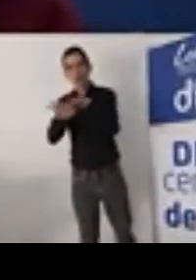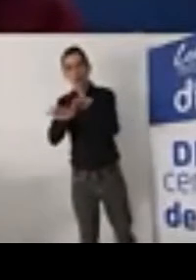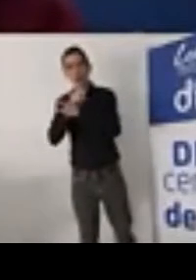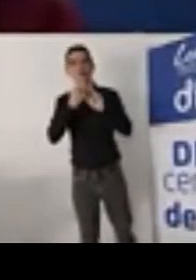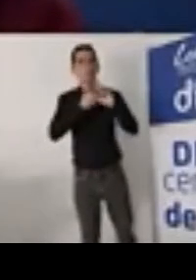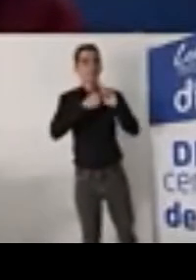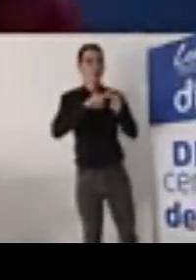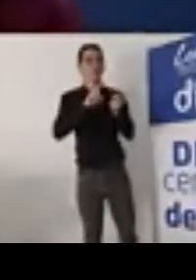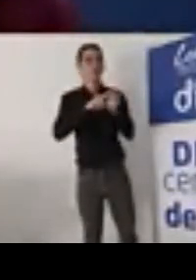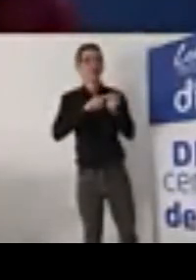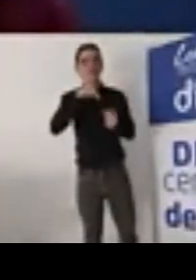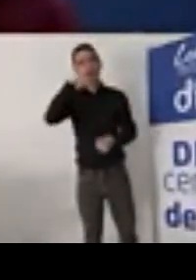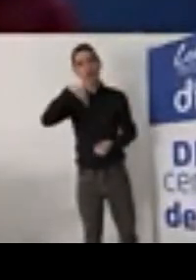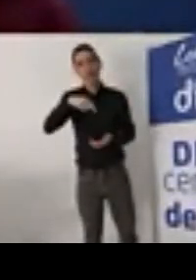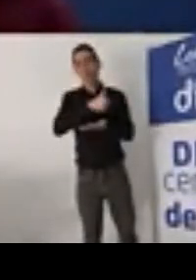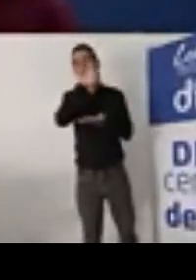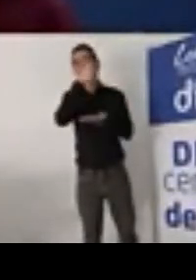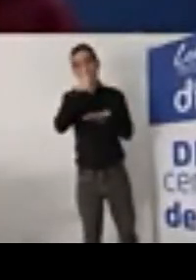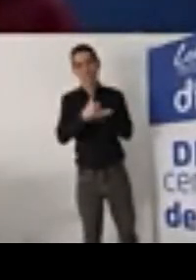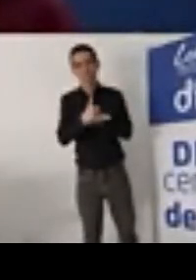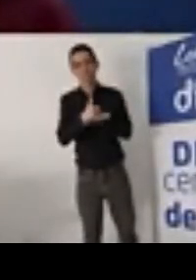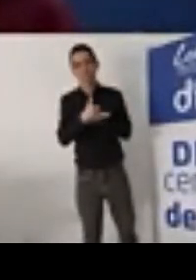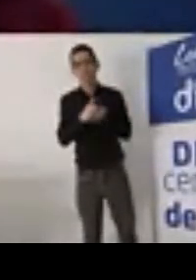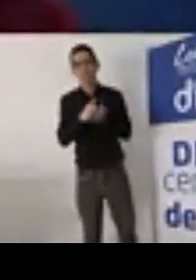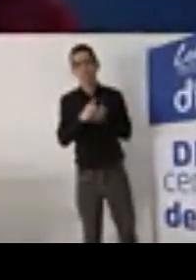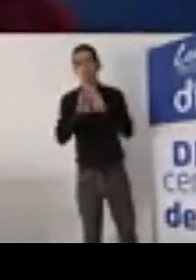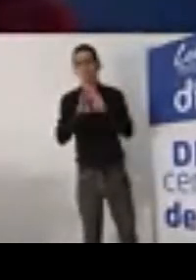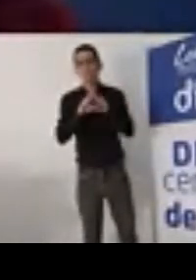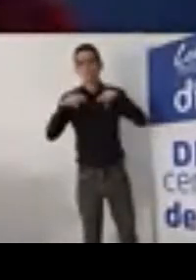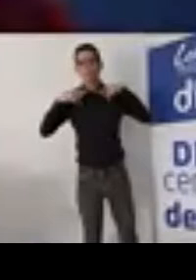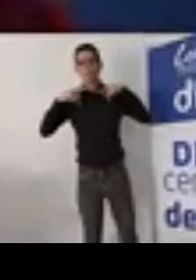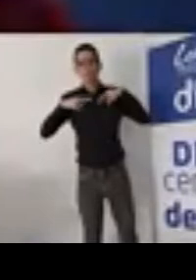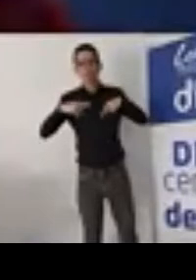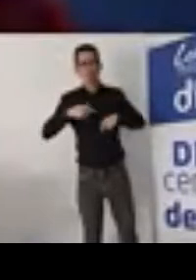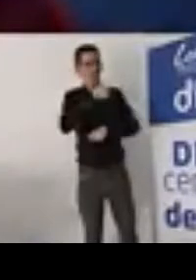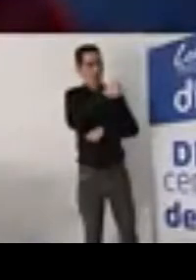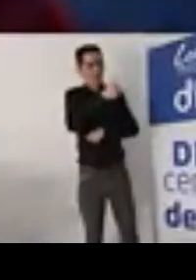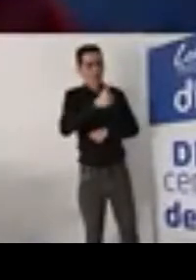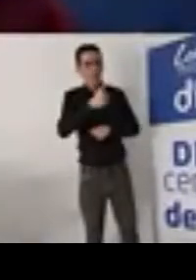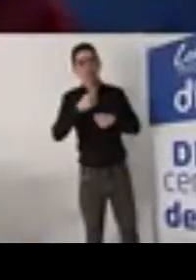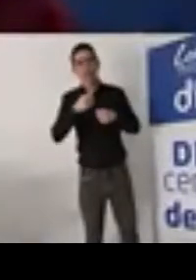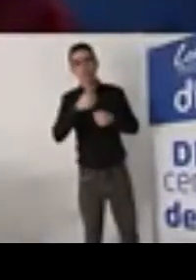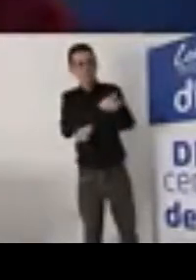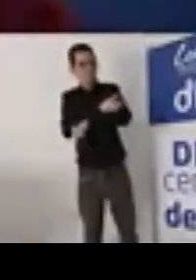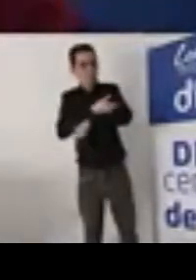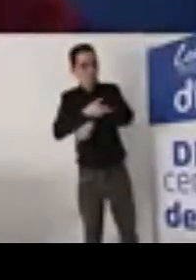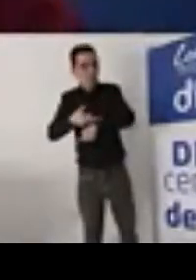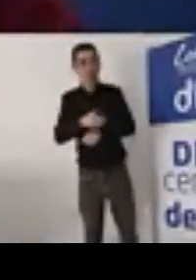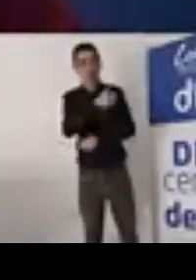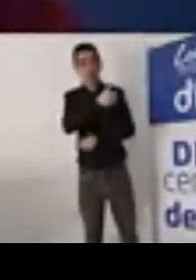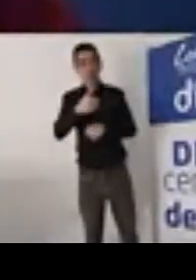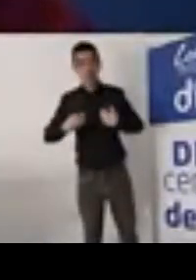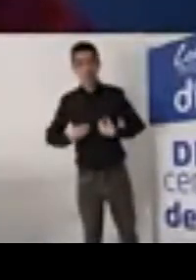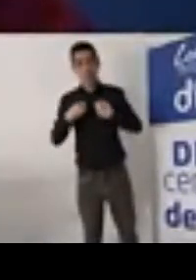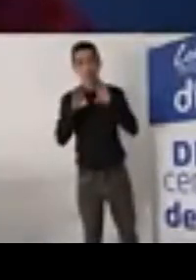identificación de oportunidades que se tenga desde cómo lo vive cada una de las personas, cada una de las familias. Los ciudadanos del municipio de León